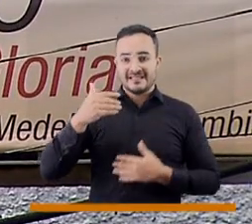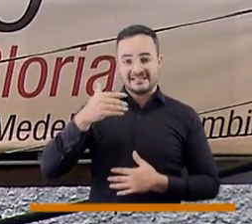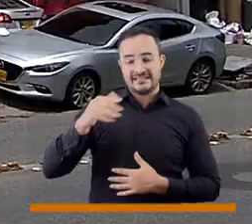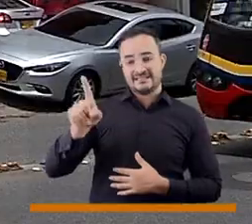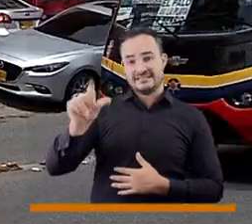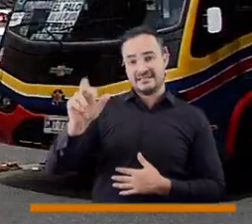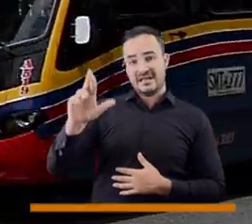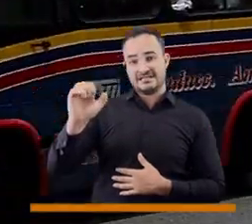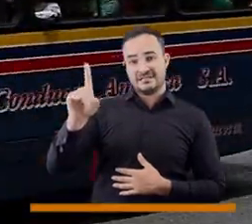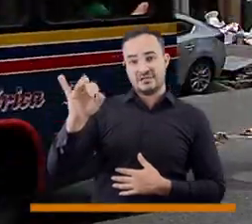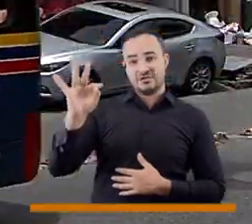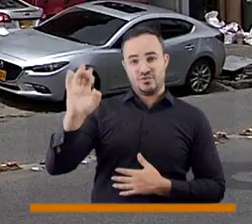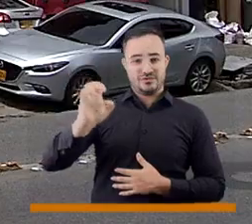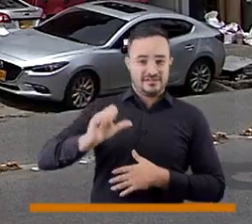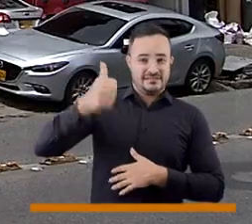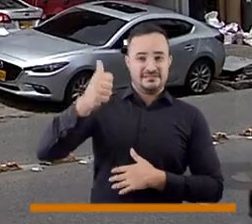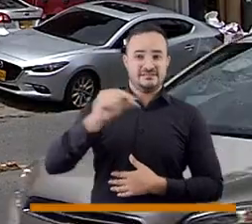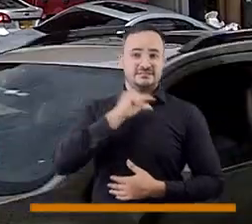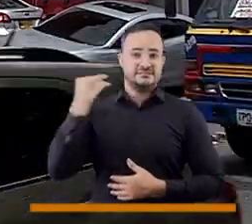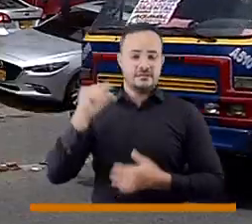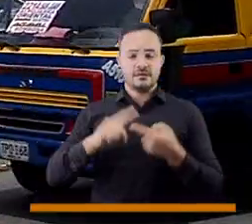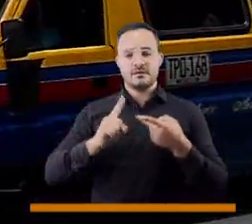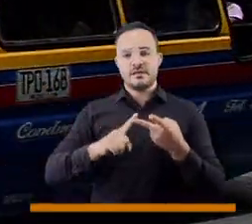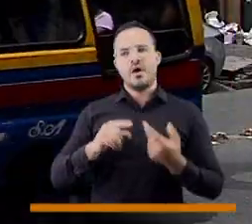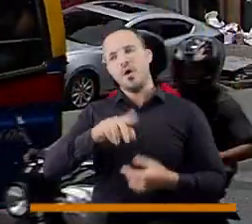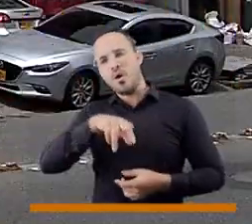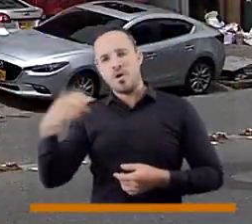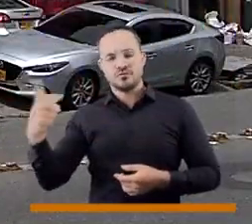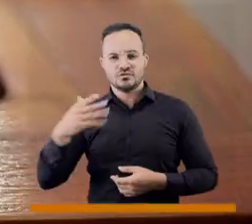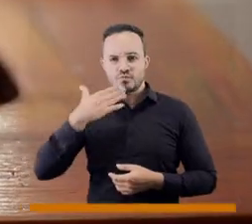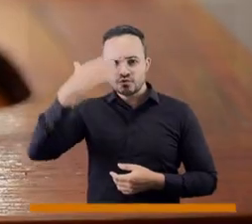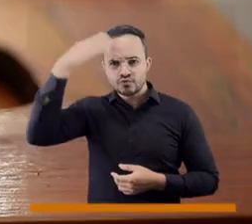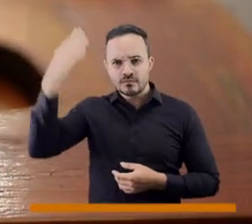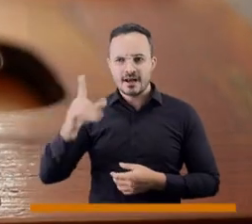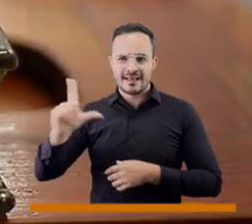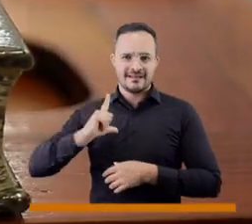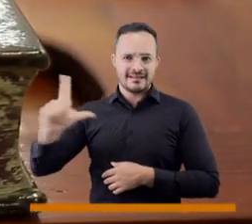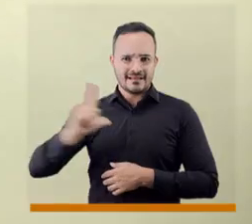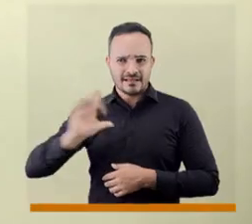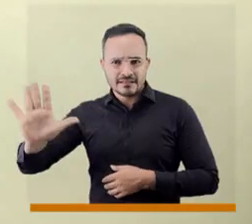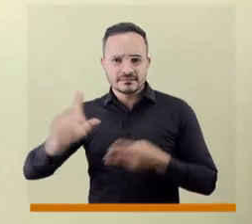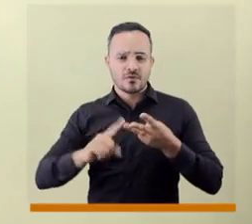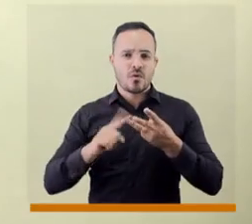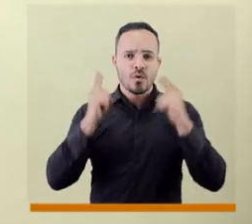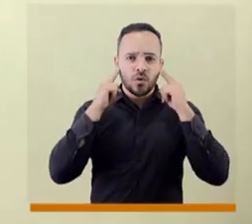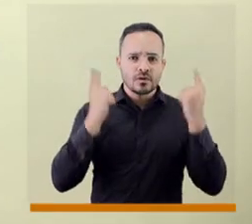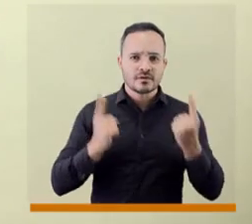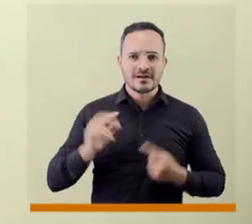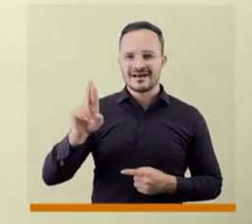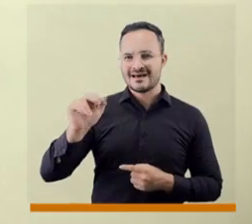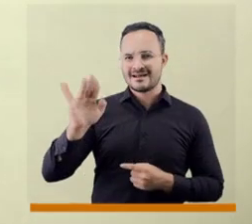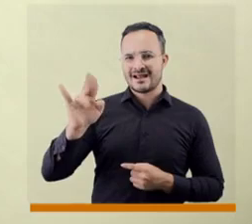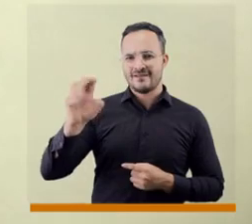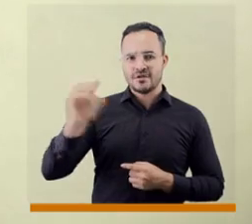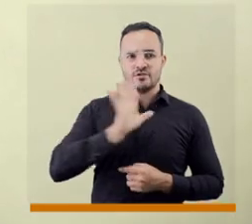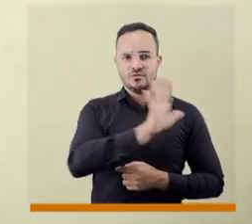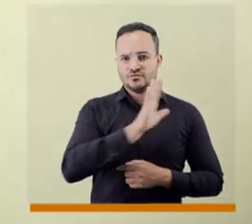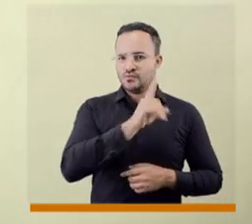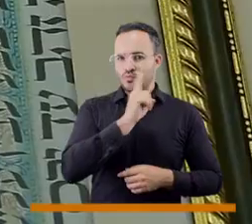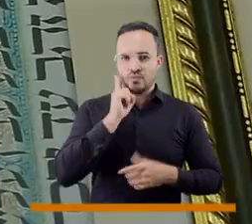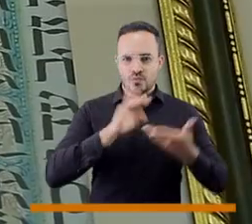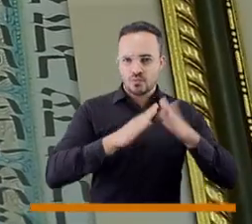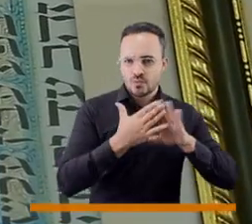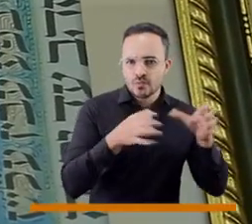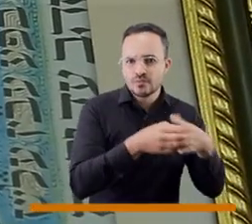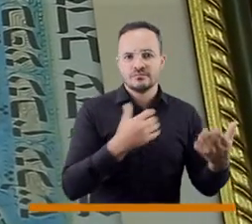hay sacerdotes, también tenemos los sheikh de la comunidad musulmana, también tenemos rabinos de la